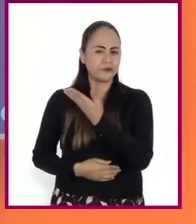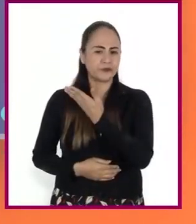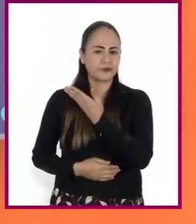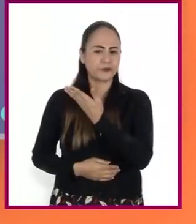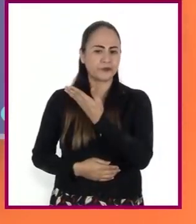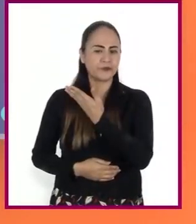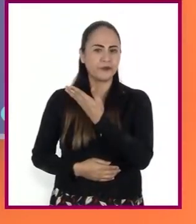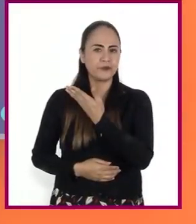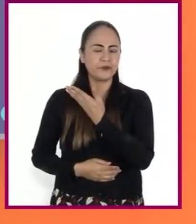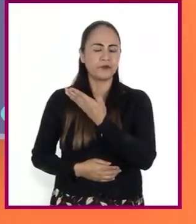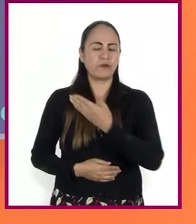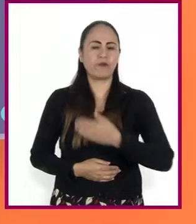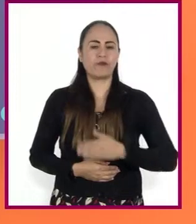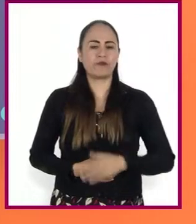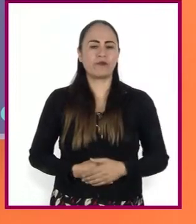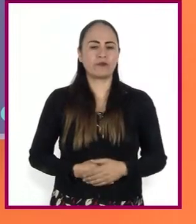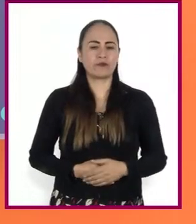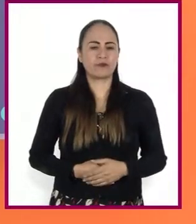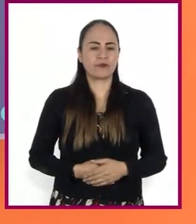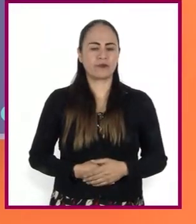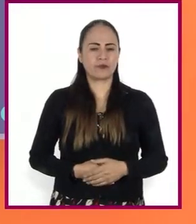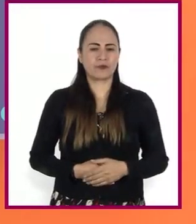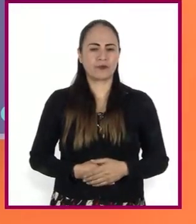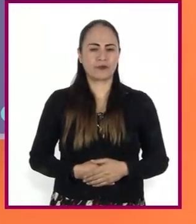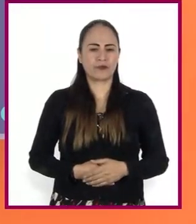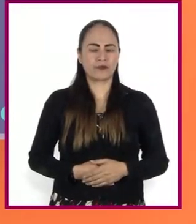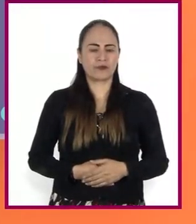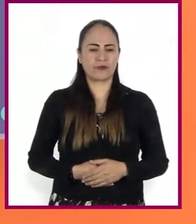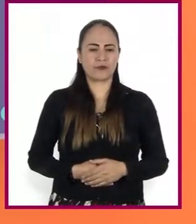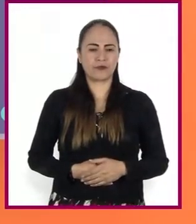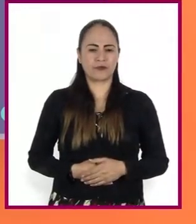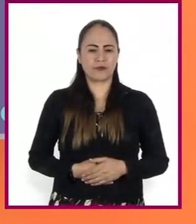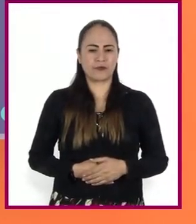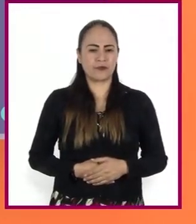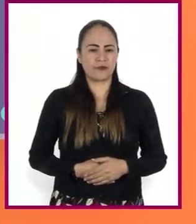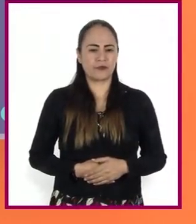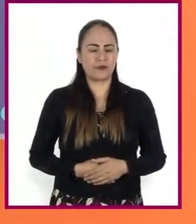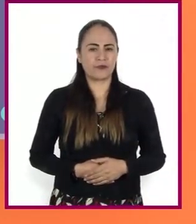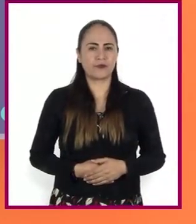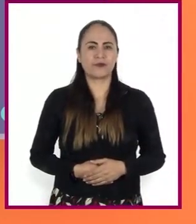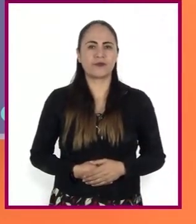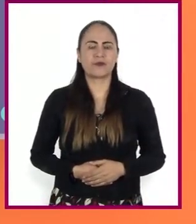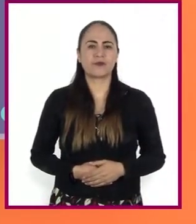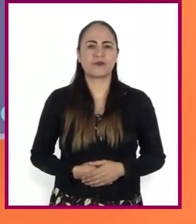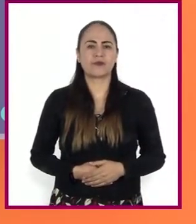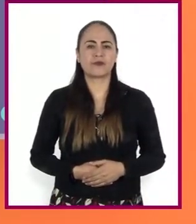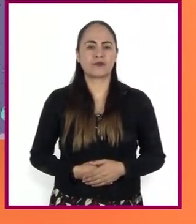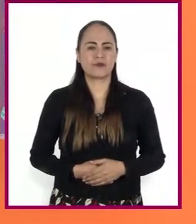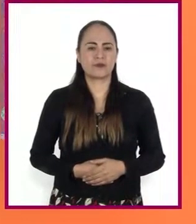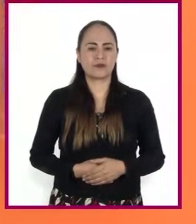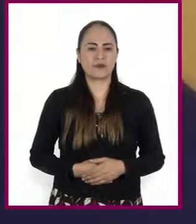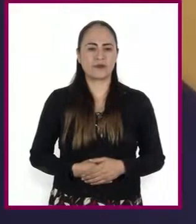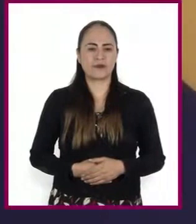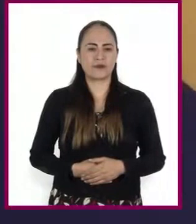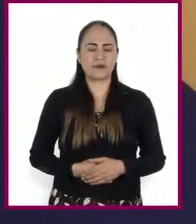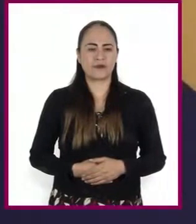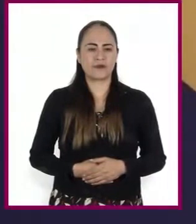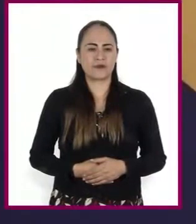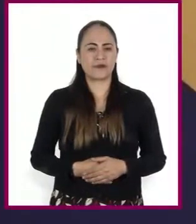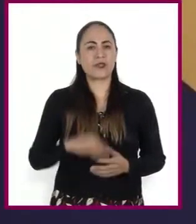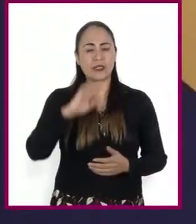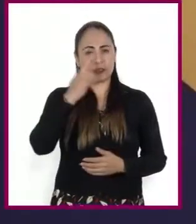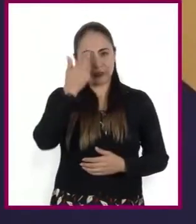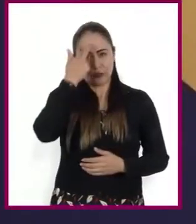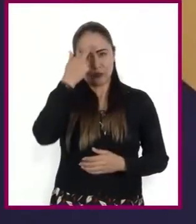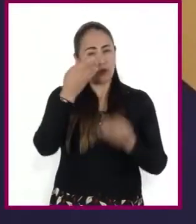y reflexionar sobre las aportaciones de Isaac Newton en el descubrimiento de la ley de gravitación universal. Les